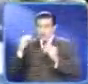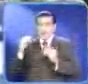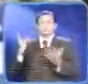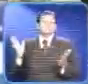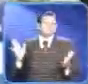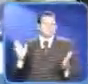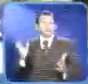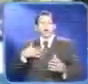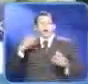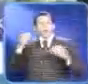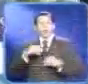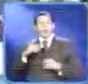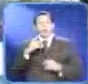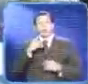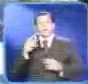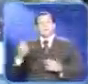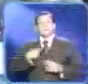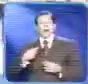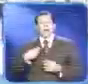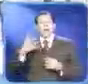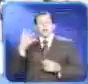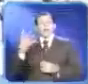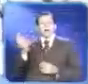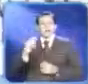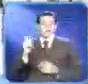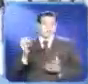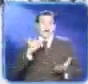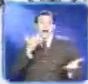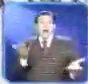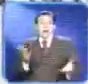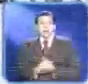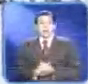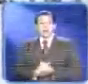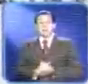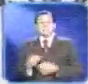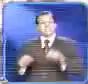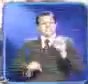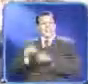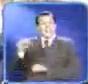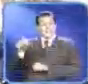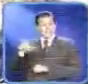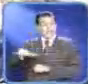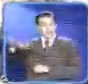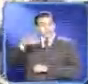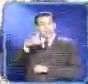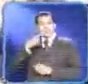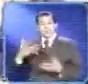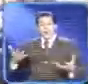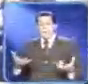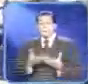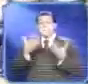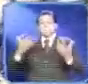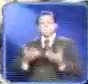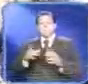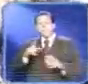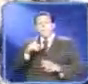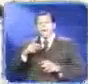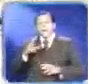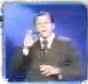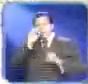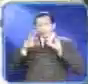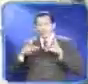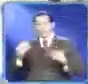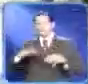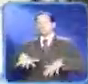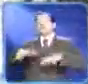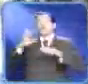un acuerdo de que se nos cancele unos 4 meses. Es decir, San Cristóbal genera aproximadamente 400 toneladas de basura diarias.